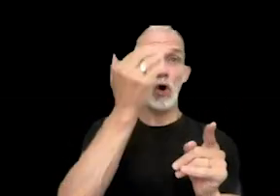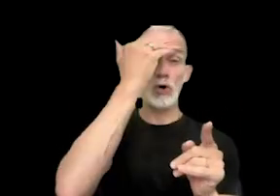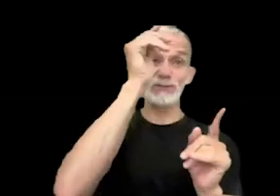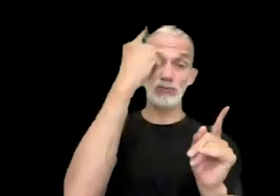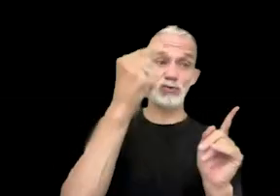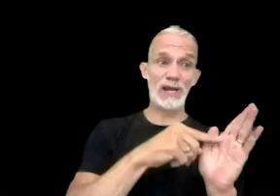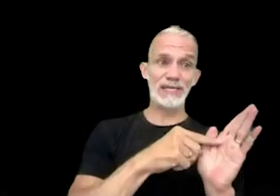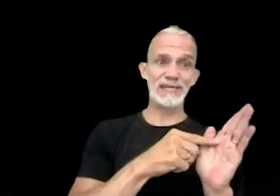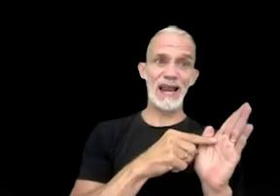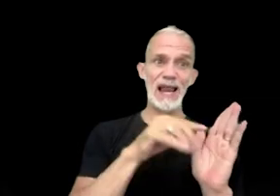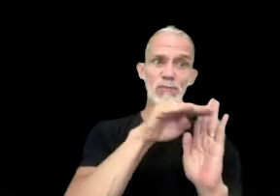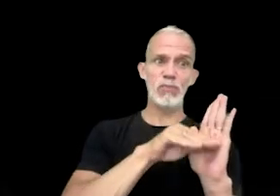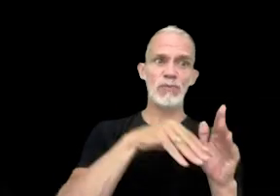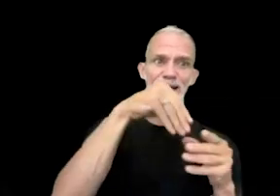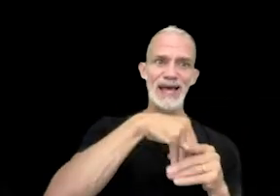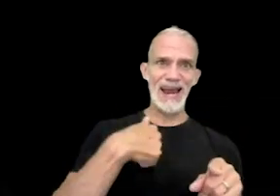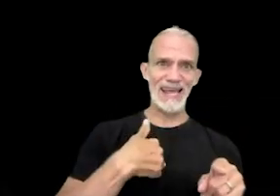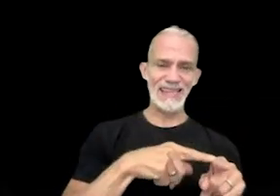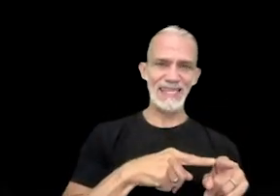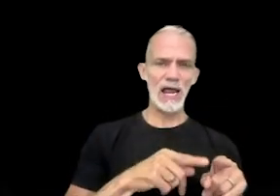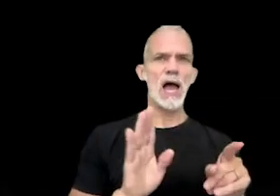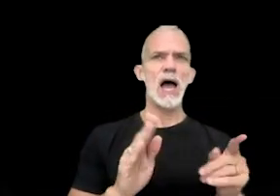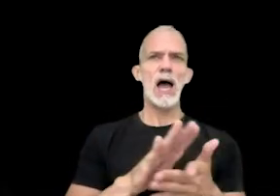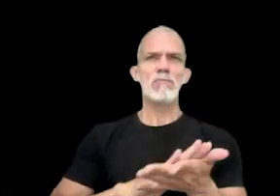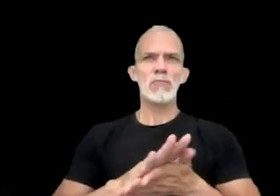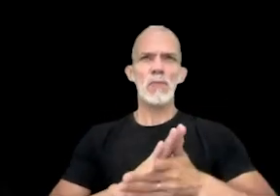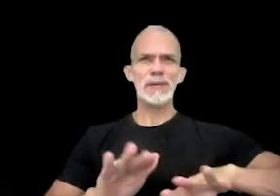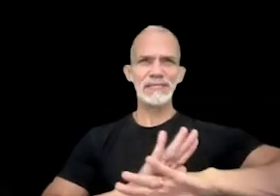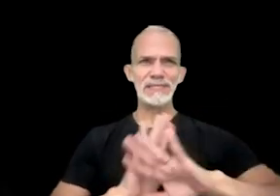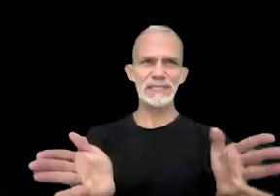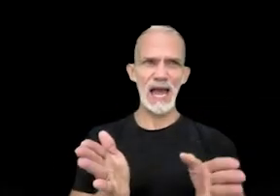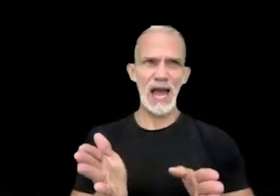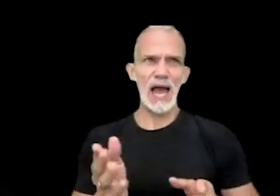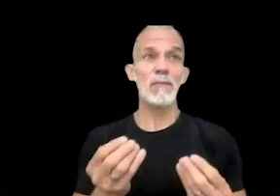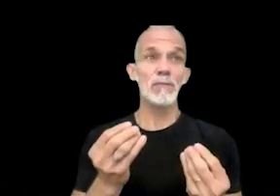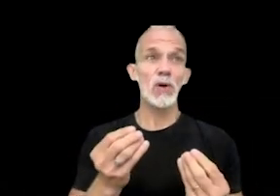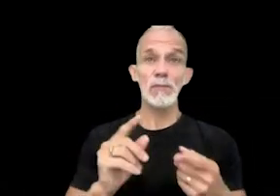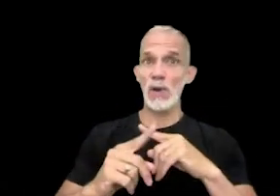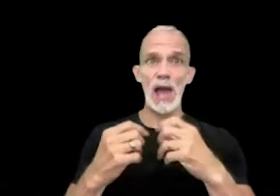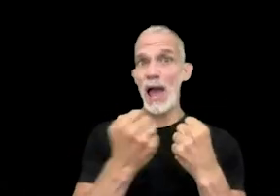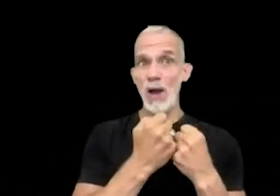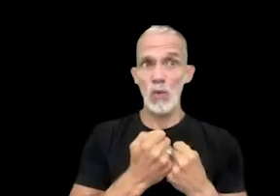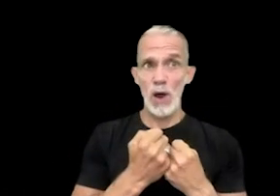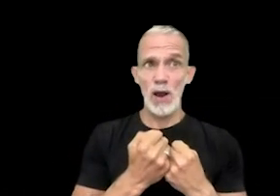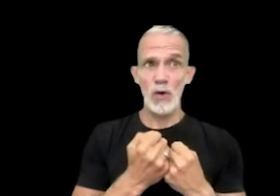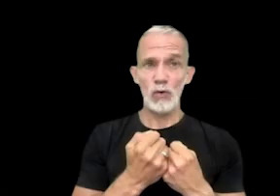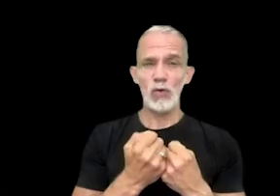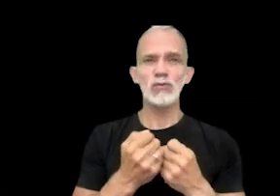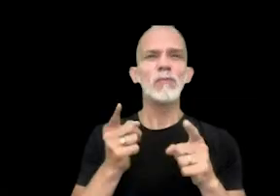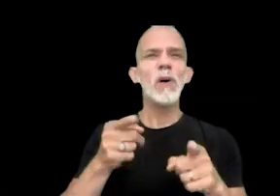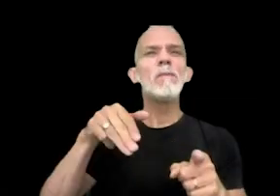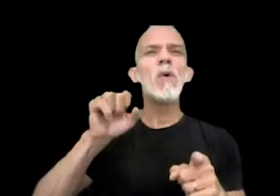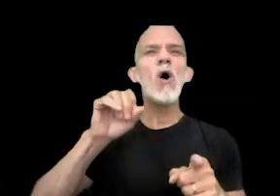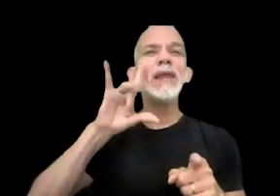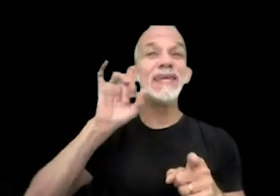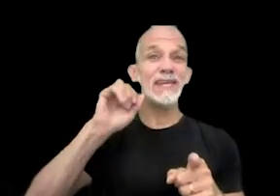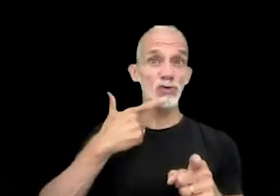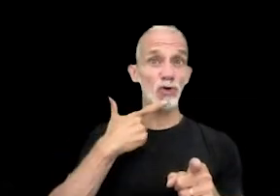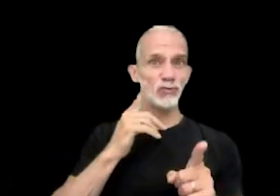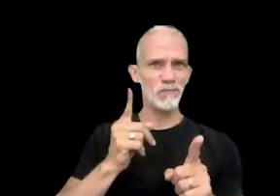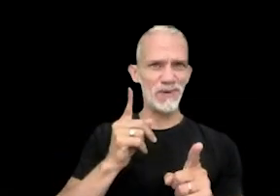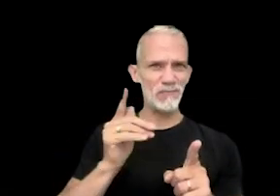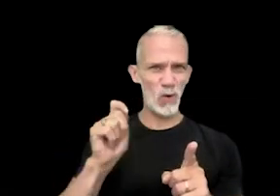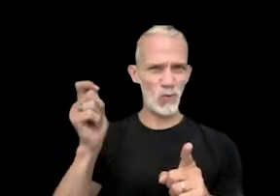Nacional más norma interna fue resuelta por los tratados, por el caso Molinos.